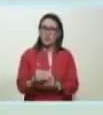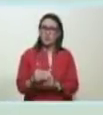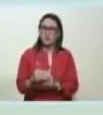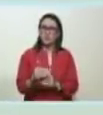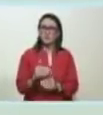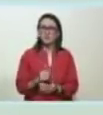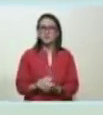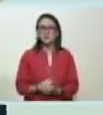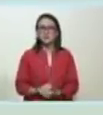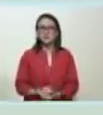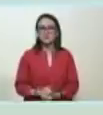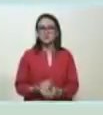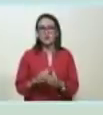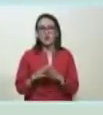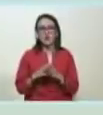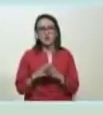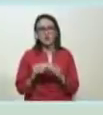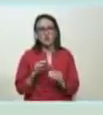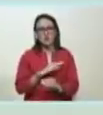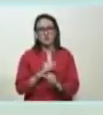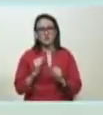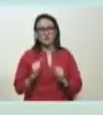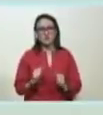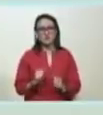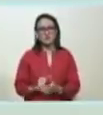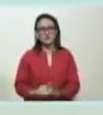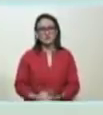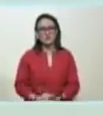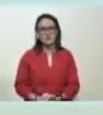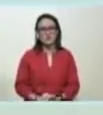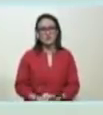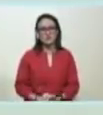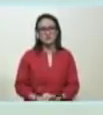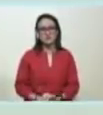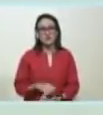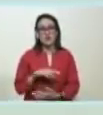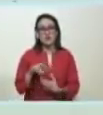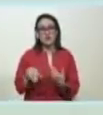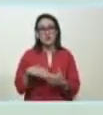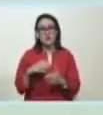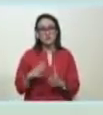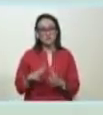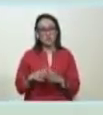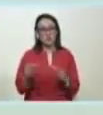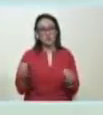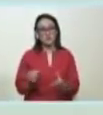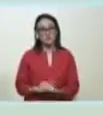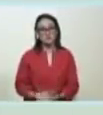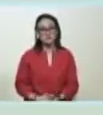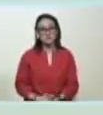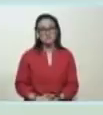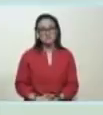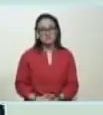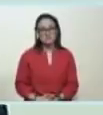la contrarrevolución, todas, y las fuerzas de la revolución, todas.